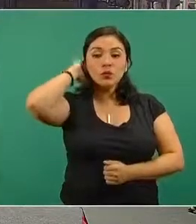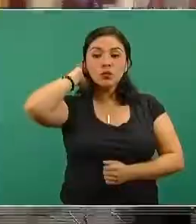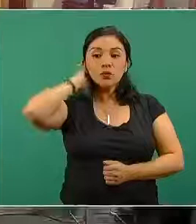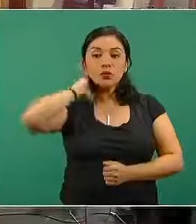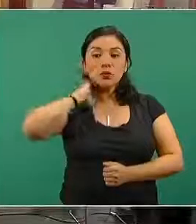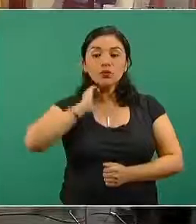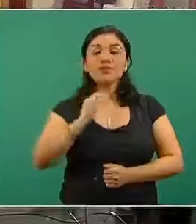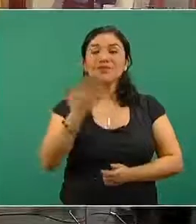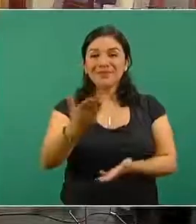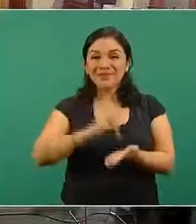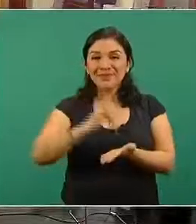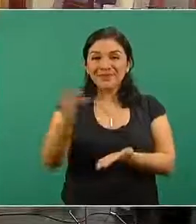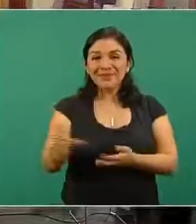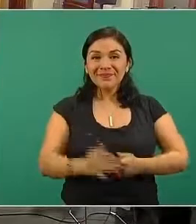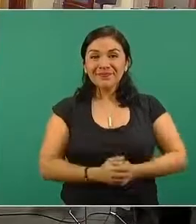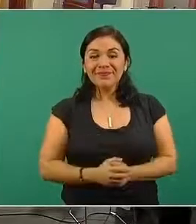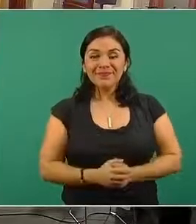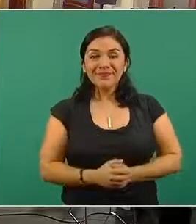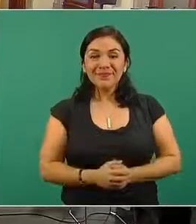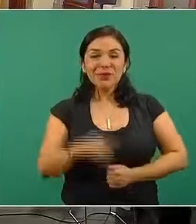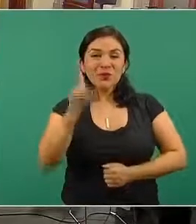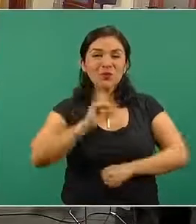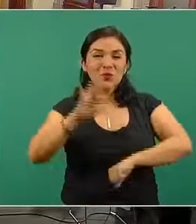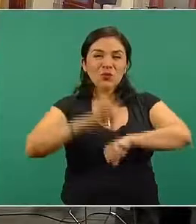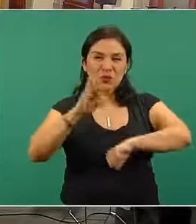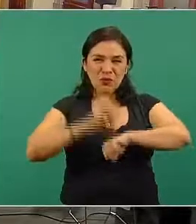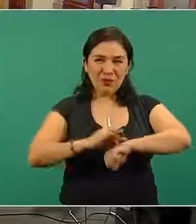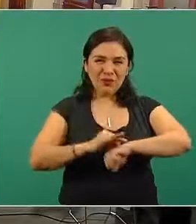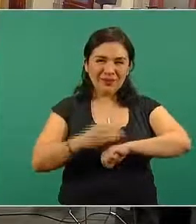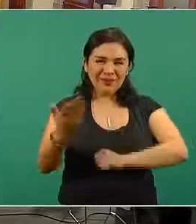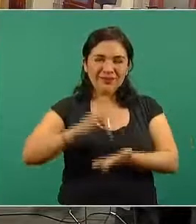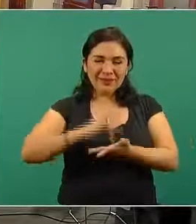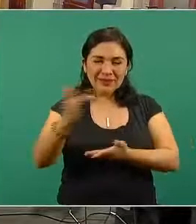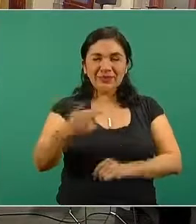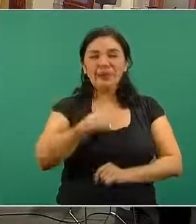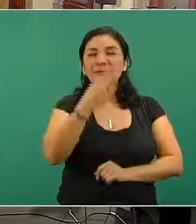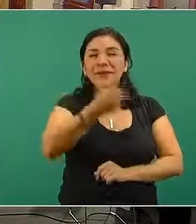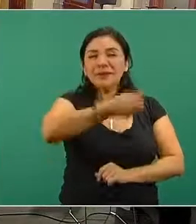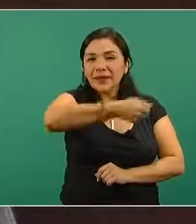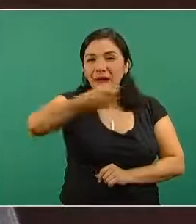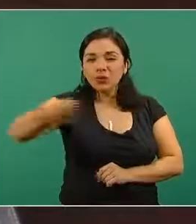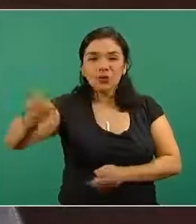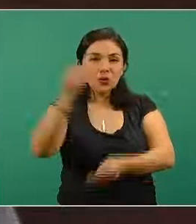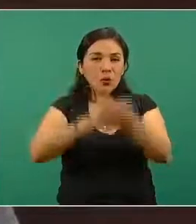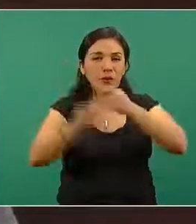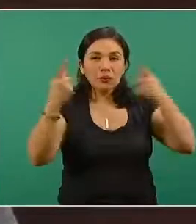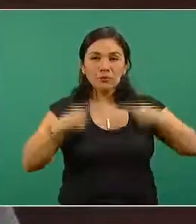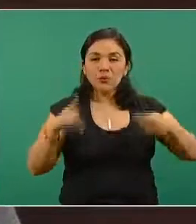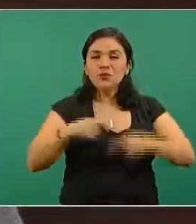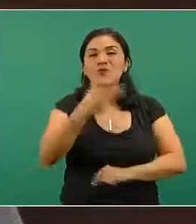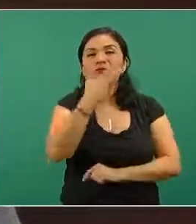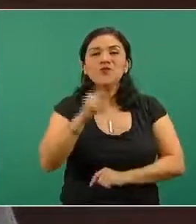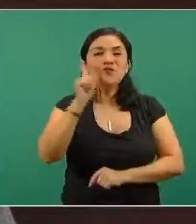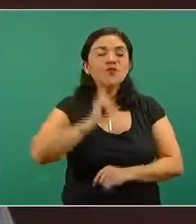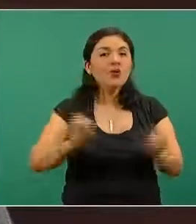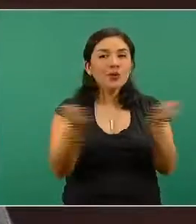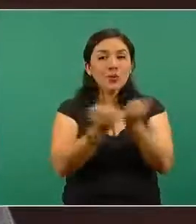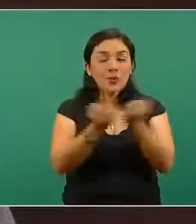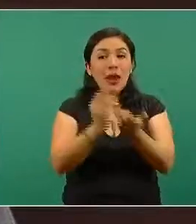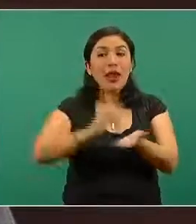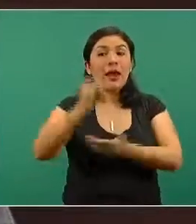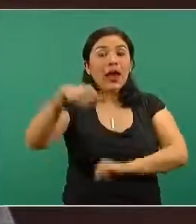Muchas gracias. Gracias, doctora Nucamendi. Un saludo a todas y todos. Gracias por